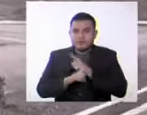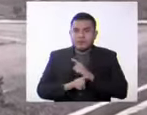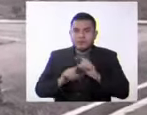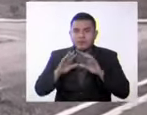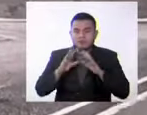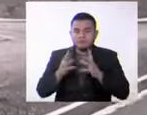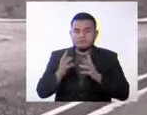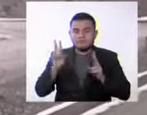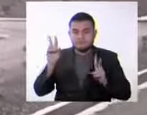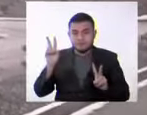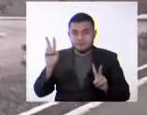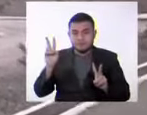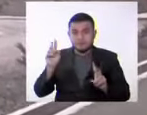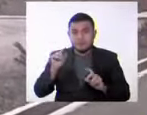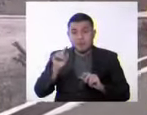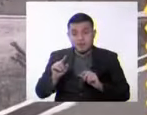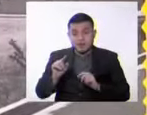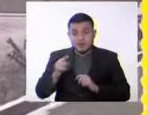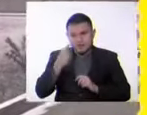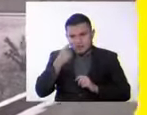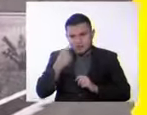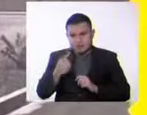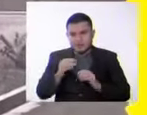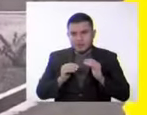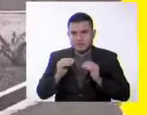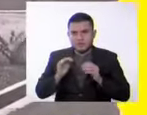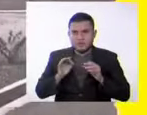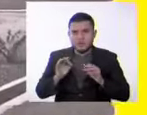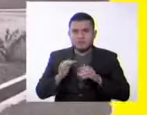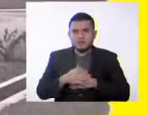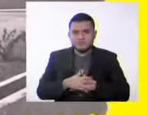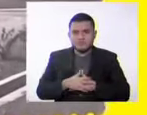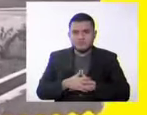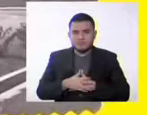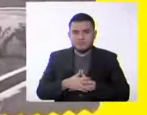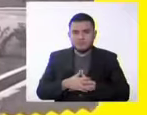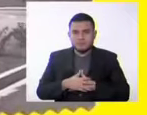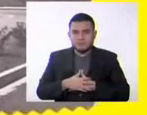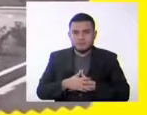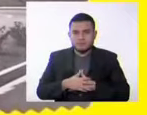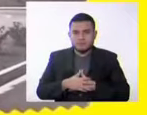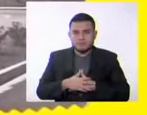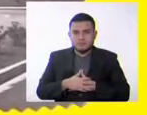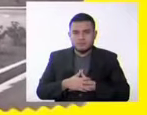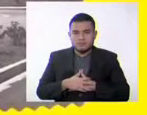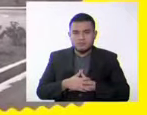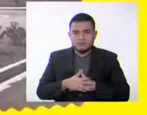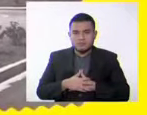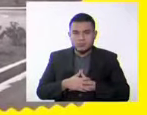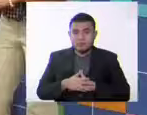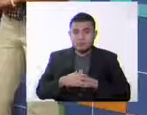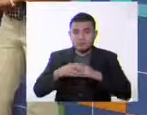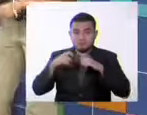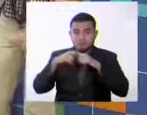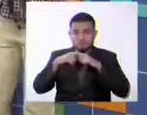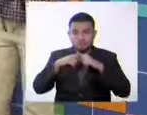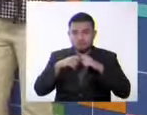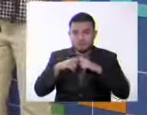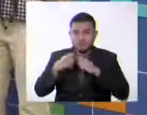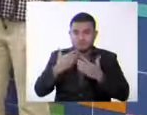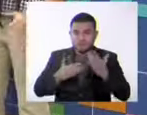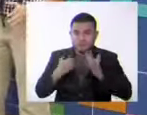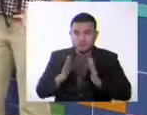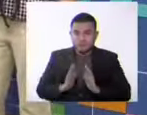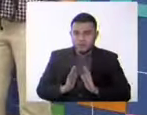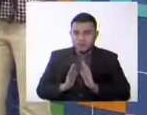presente e igual, si te fijas, hay también unos, ¿cómo se llama? Los servicios de energía eléctrica. Claro, los postes, ¿no?